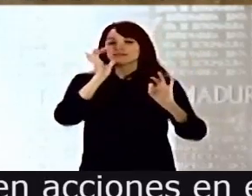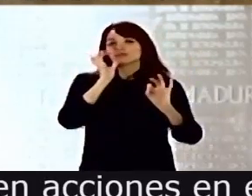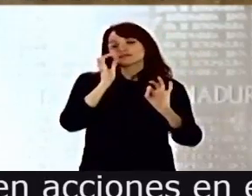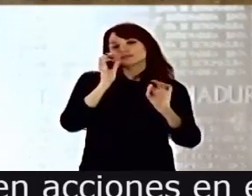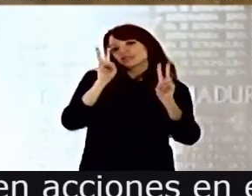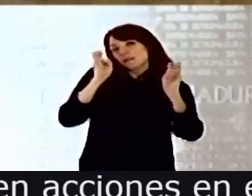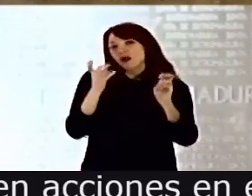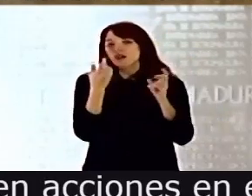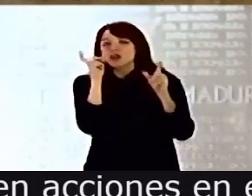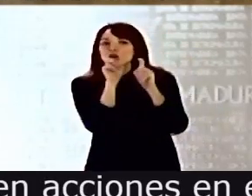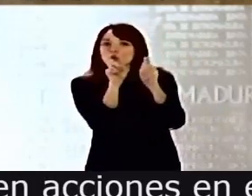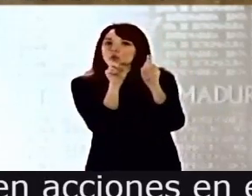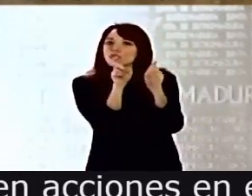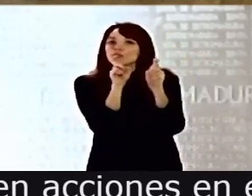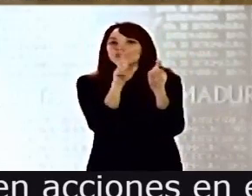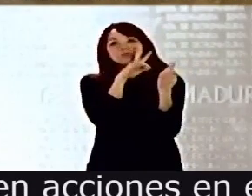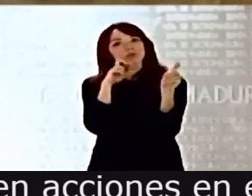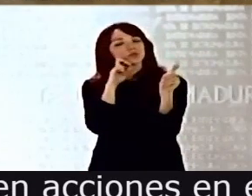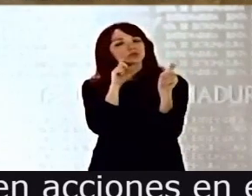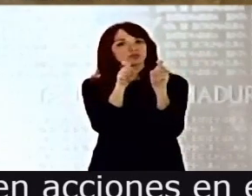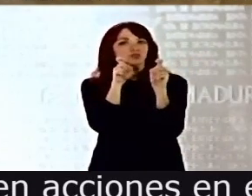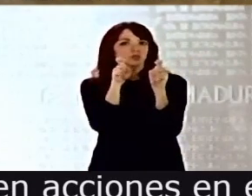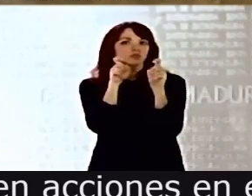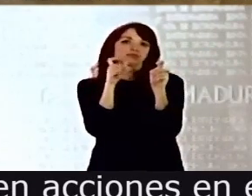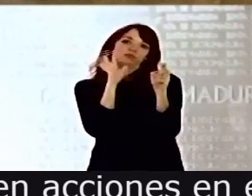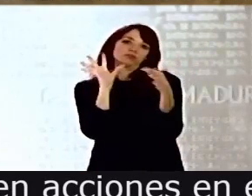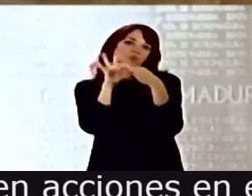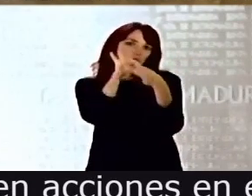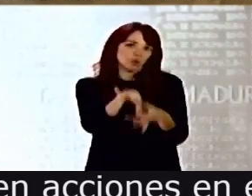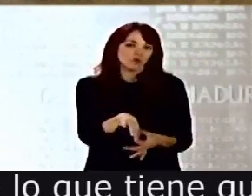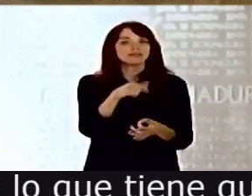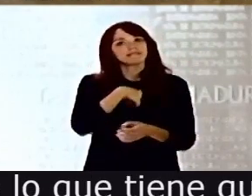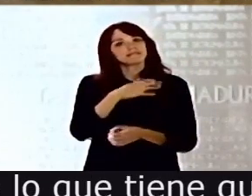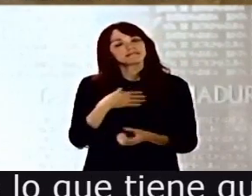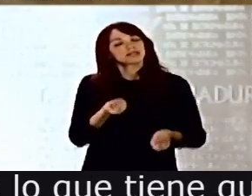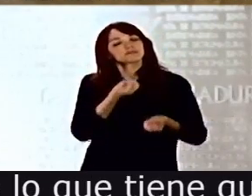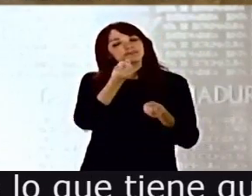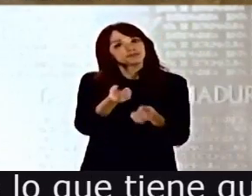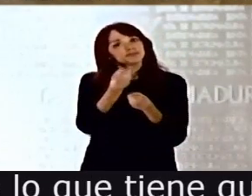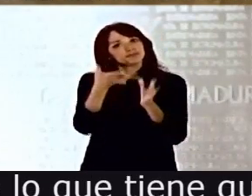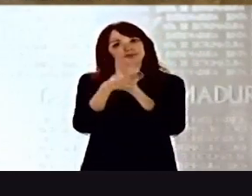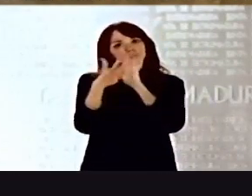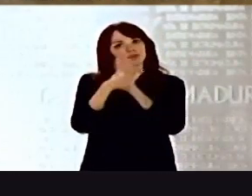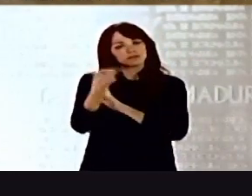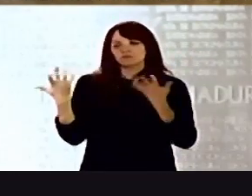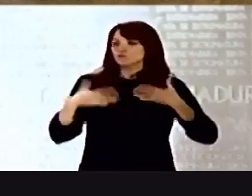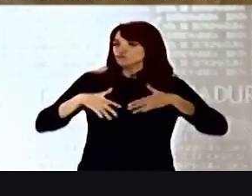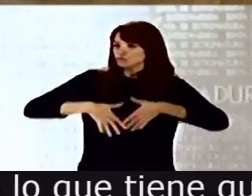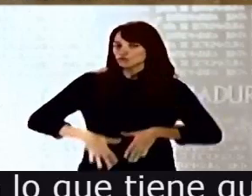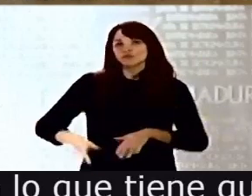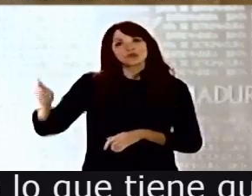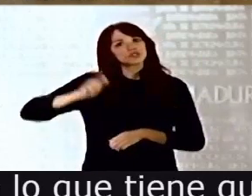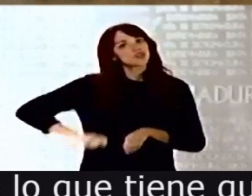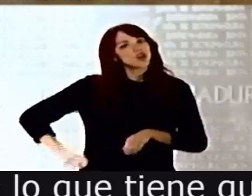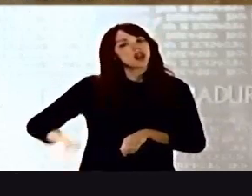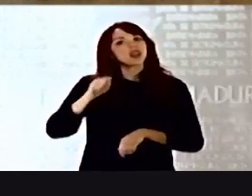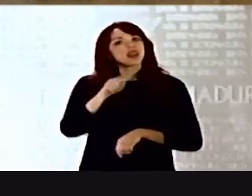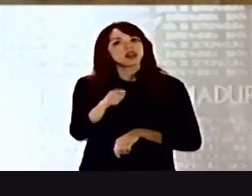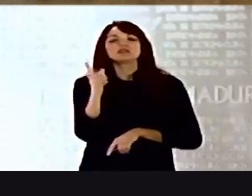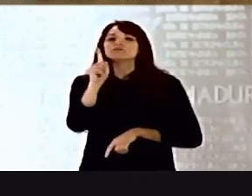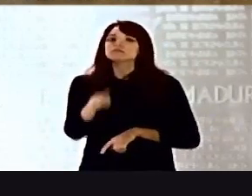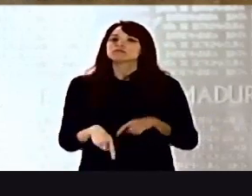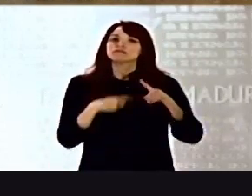que ver con la educación en valores. Quiero poner de manifiesto la implicación, la profesionalización y